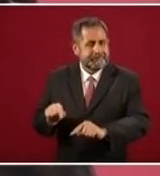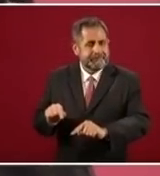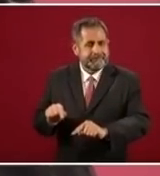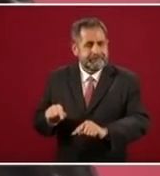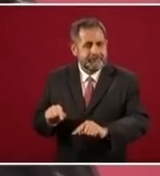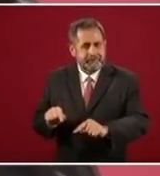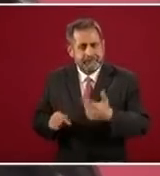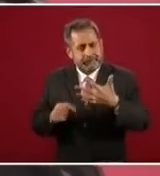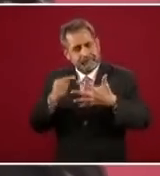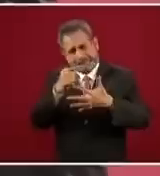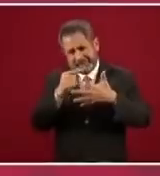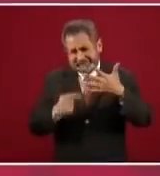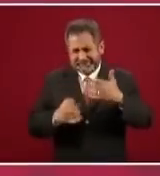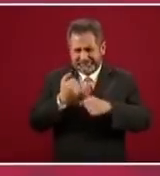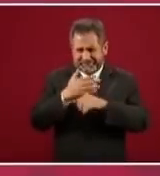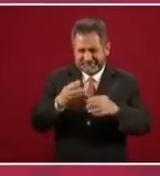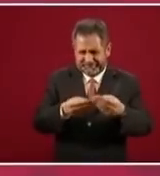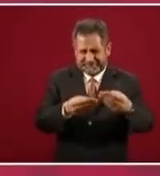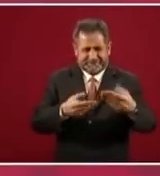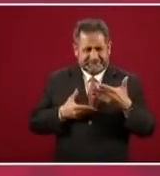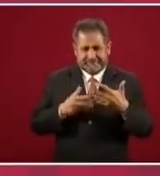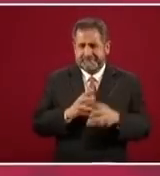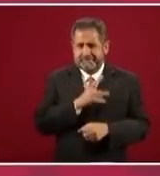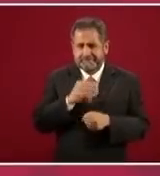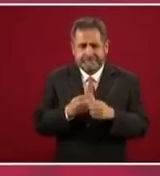Nos dieron todo el informe completo.